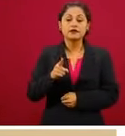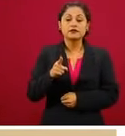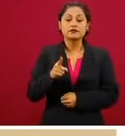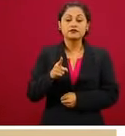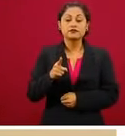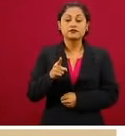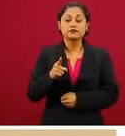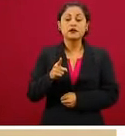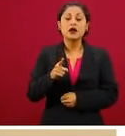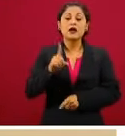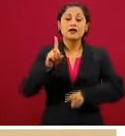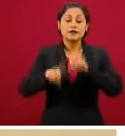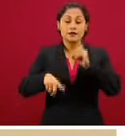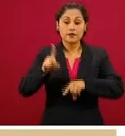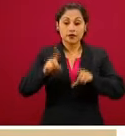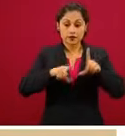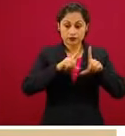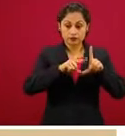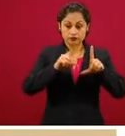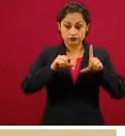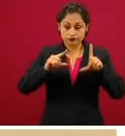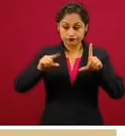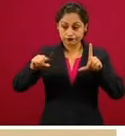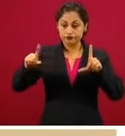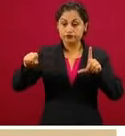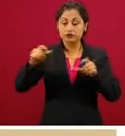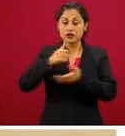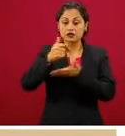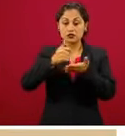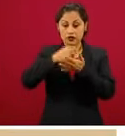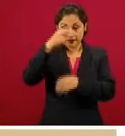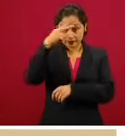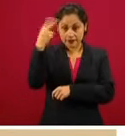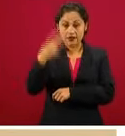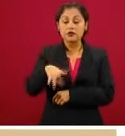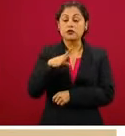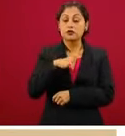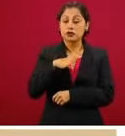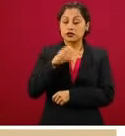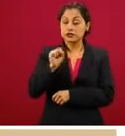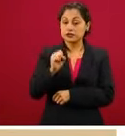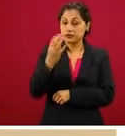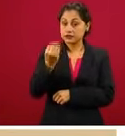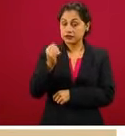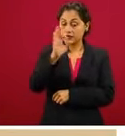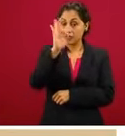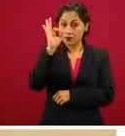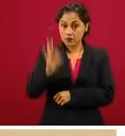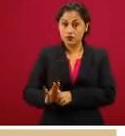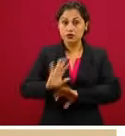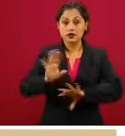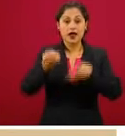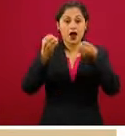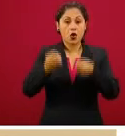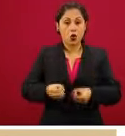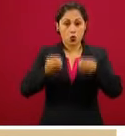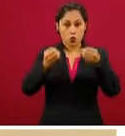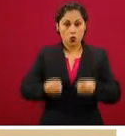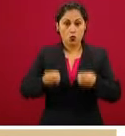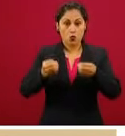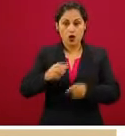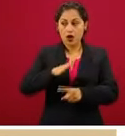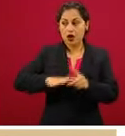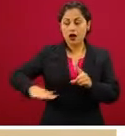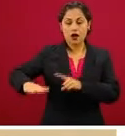ocupación hospitalaria, con la Ciudad de México, que tiene al revés, 69% de su capacidad instalada, ya con la reconversión en